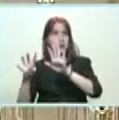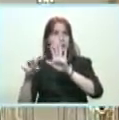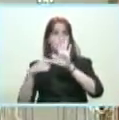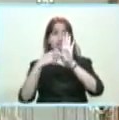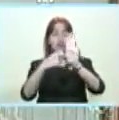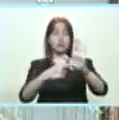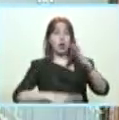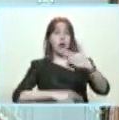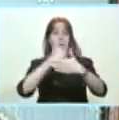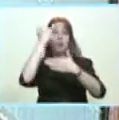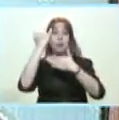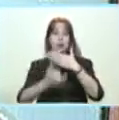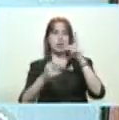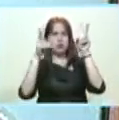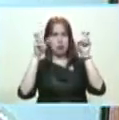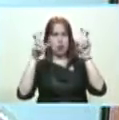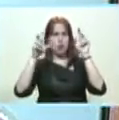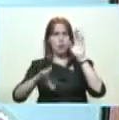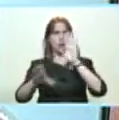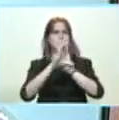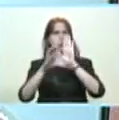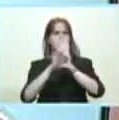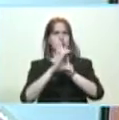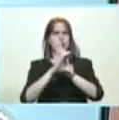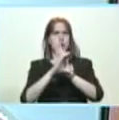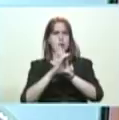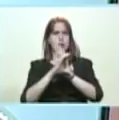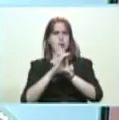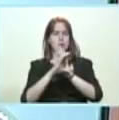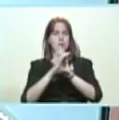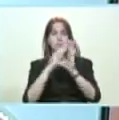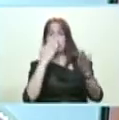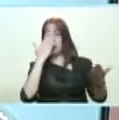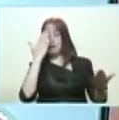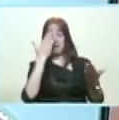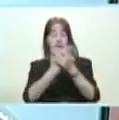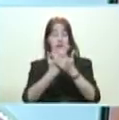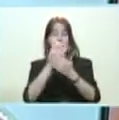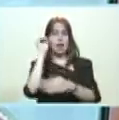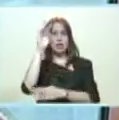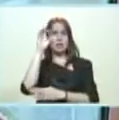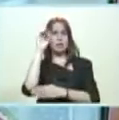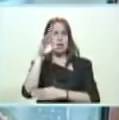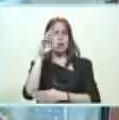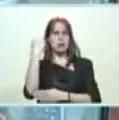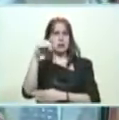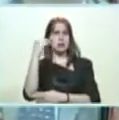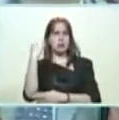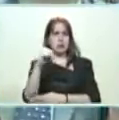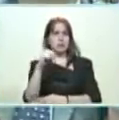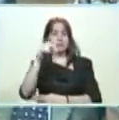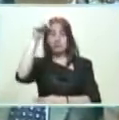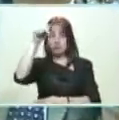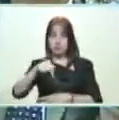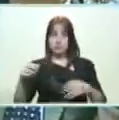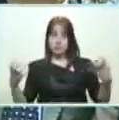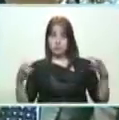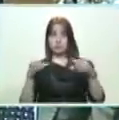1999 un proyecto de una nueva constitución ante la Magna Asamblea que aquí mismo se